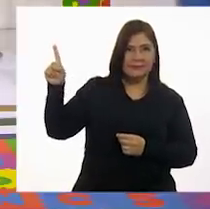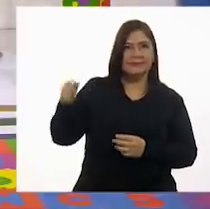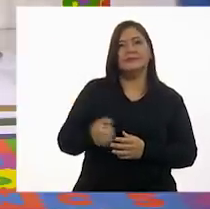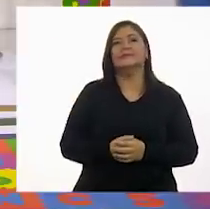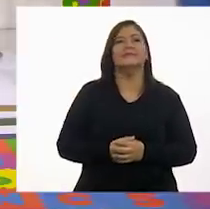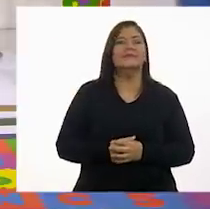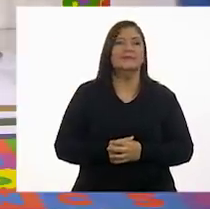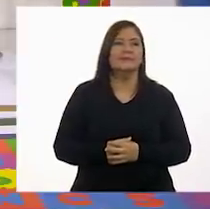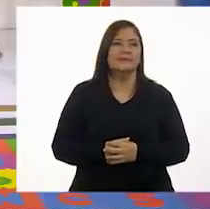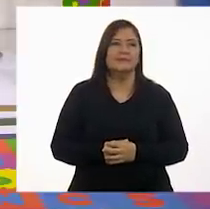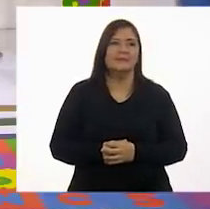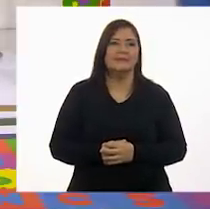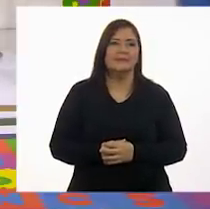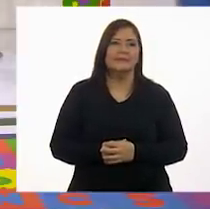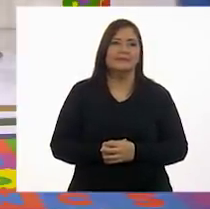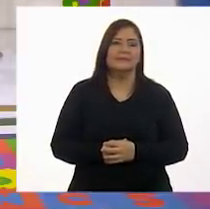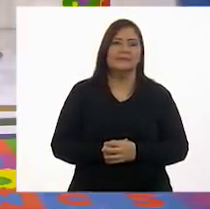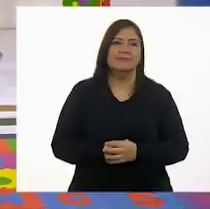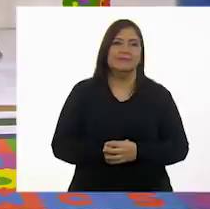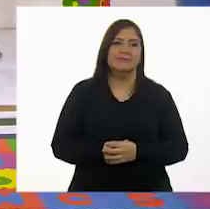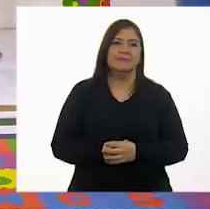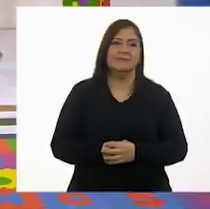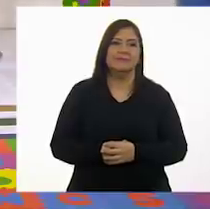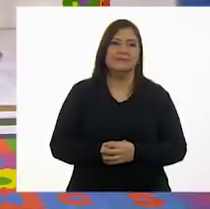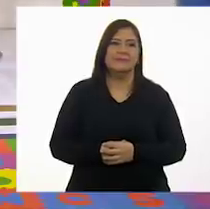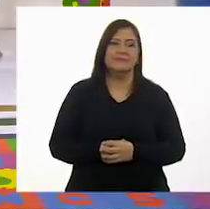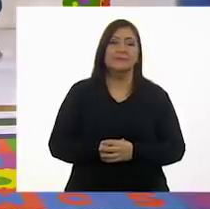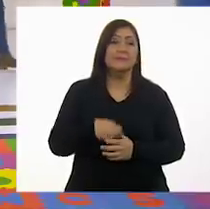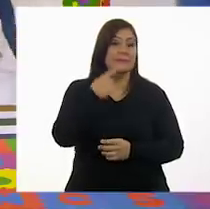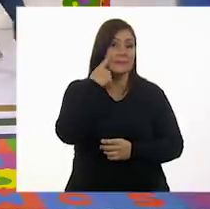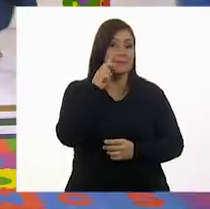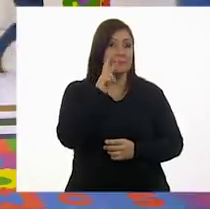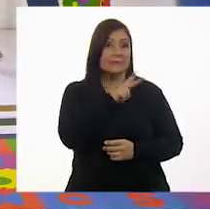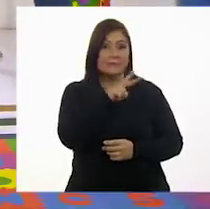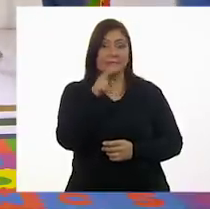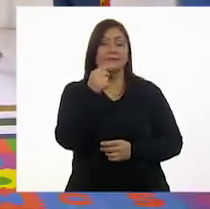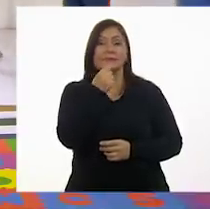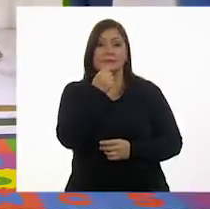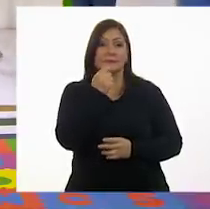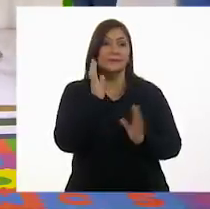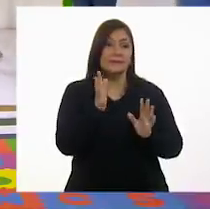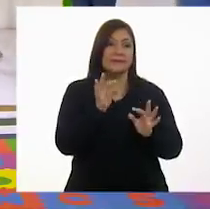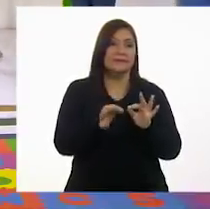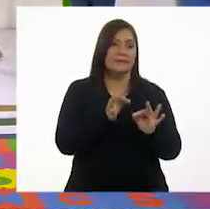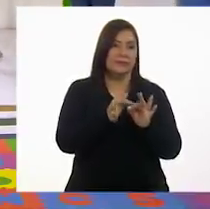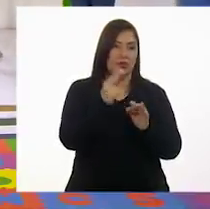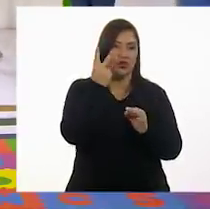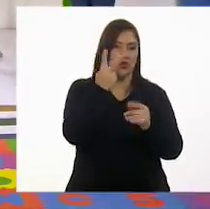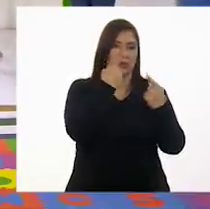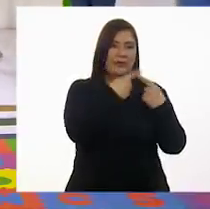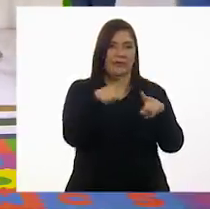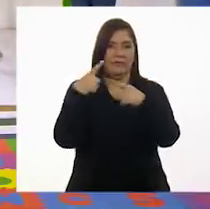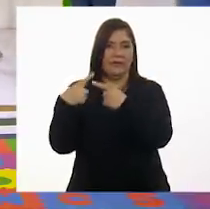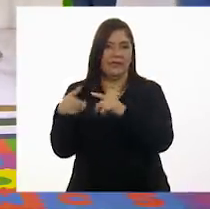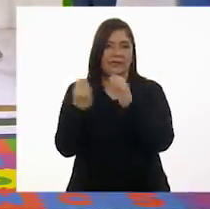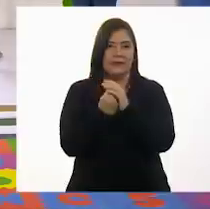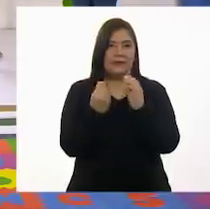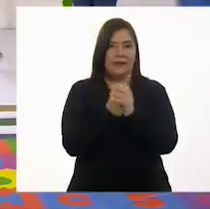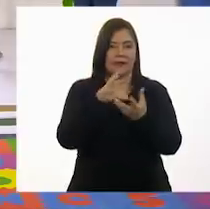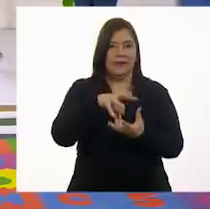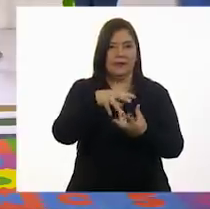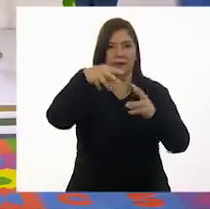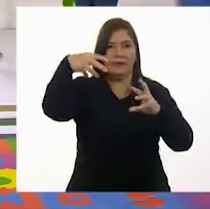Vamos a pegarlas. Y niñas y niños, ya llevamos dos prismas diferentes. Y